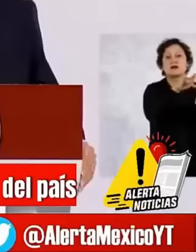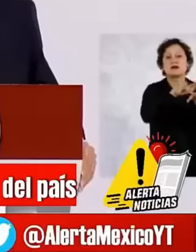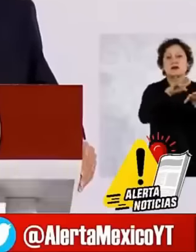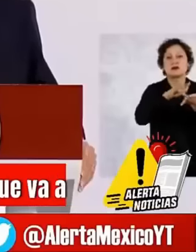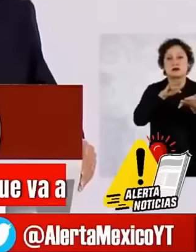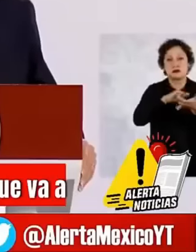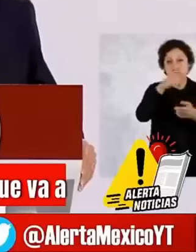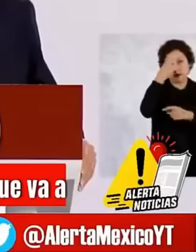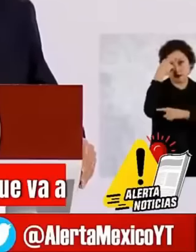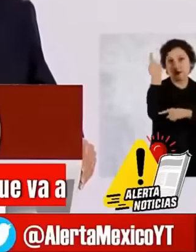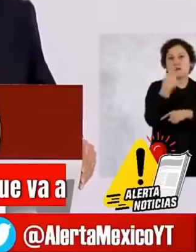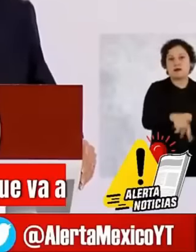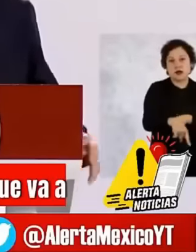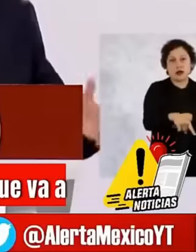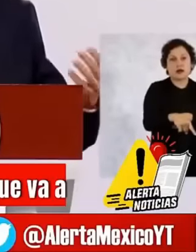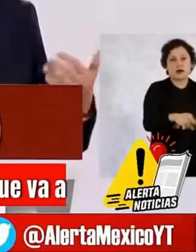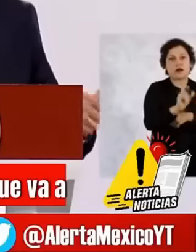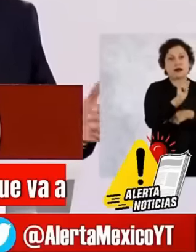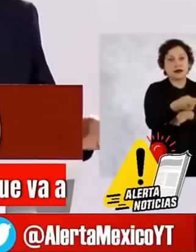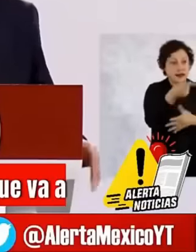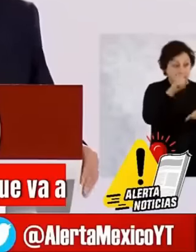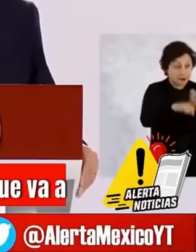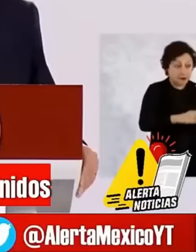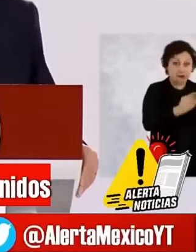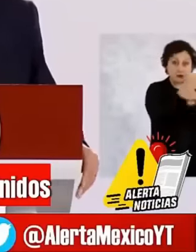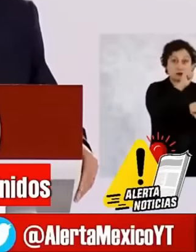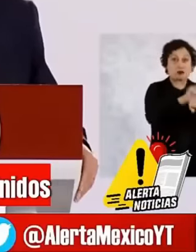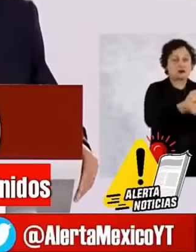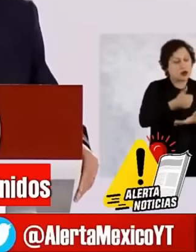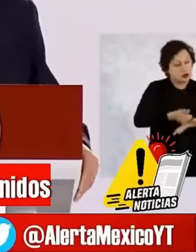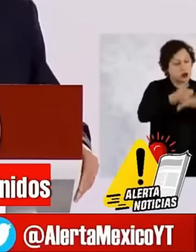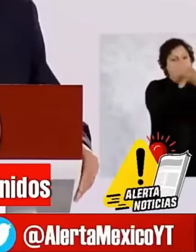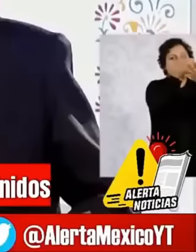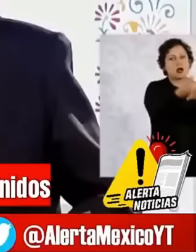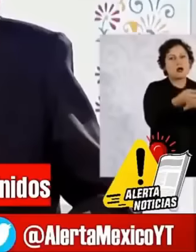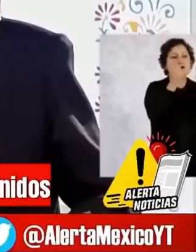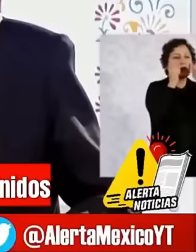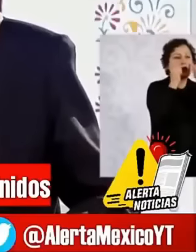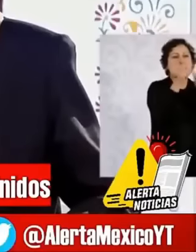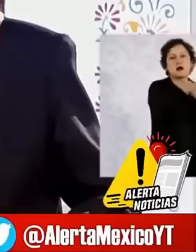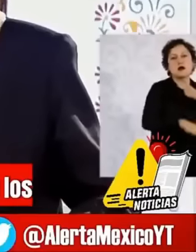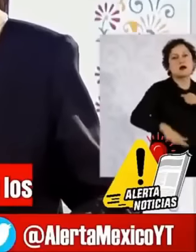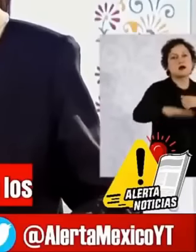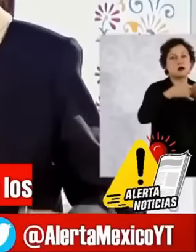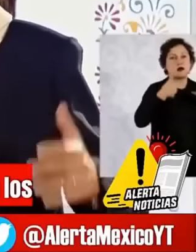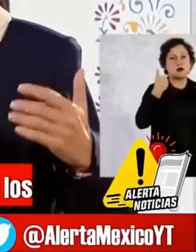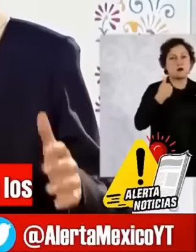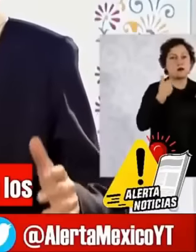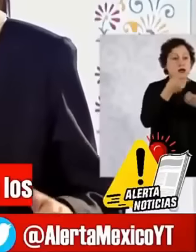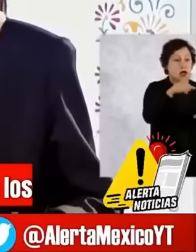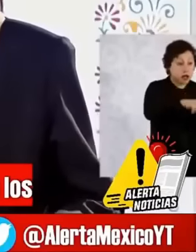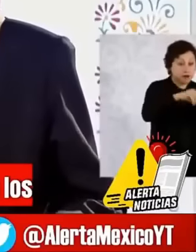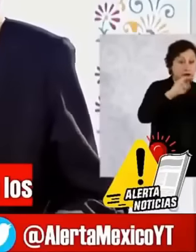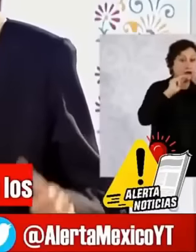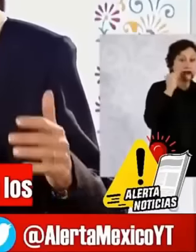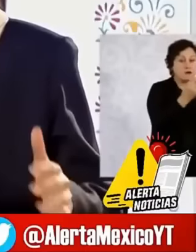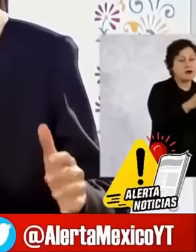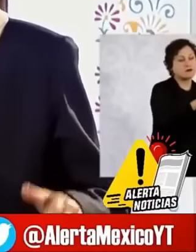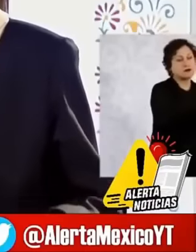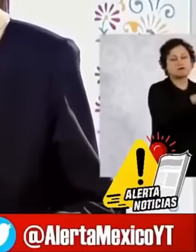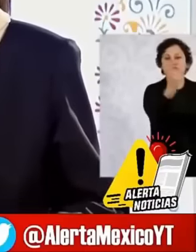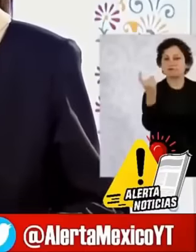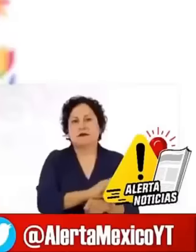del país o fuera. Y es que ha asegurado que va a trabajar para que los Estados Unidos entiendan el valor que tienen